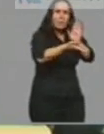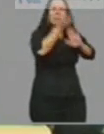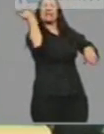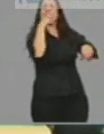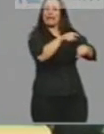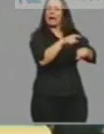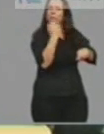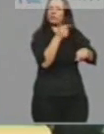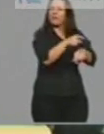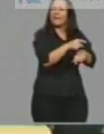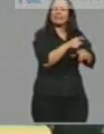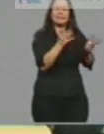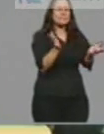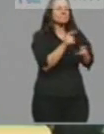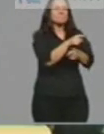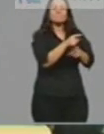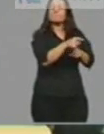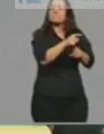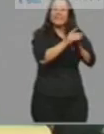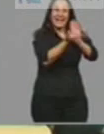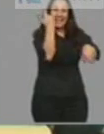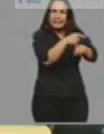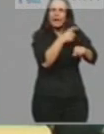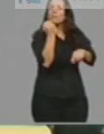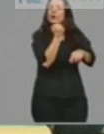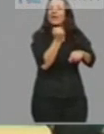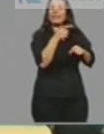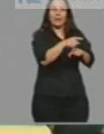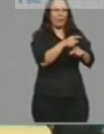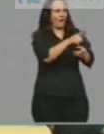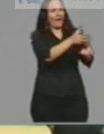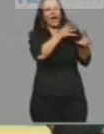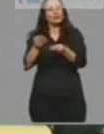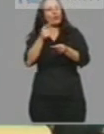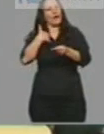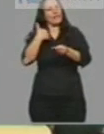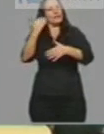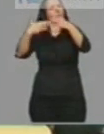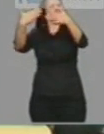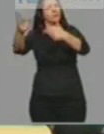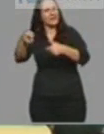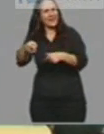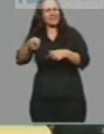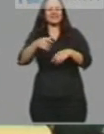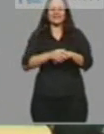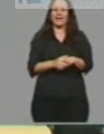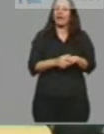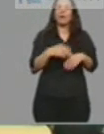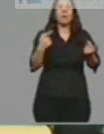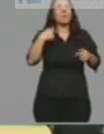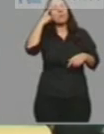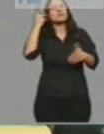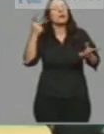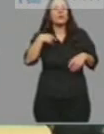la importancia que tuvo en el crecimiento de la Argentina posterior, la podemos cuantificar en más de 79